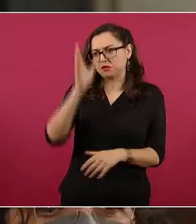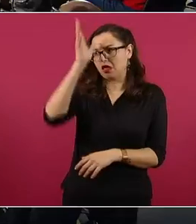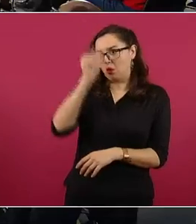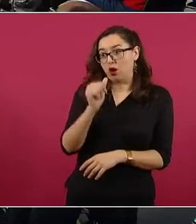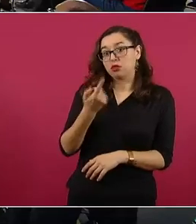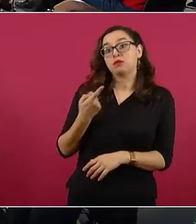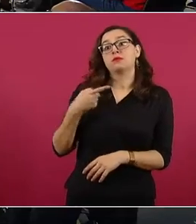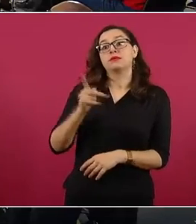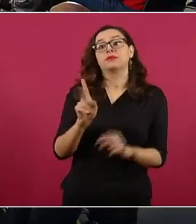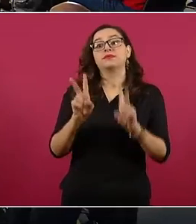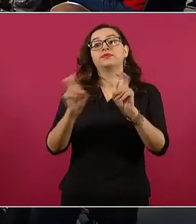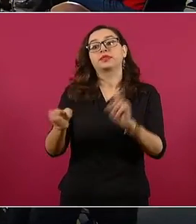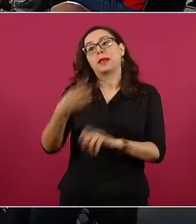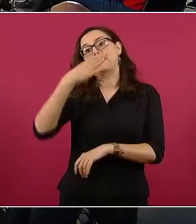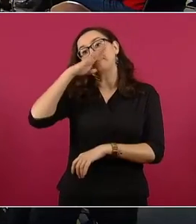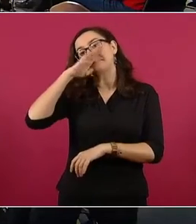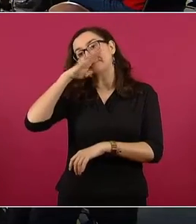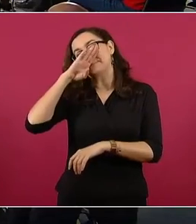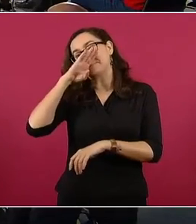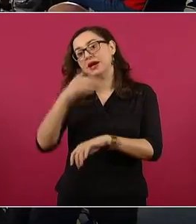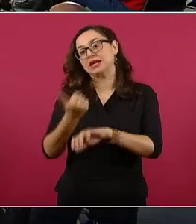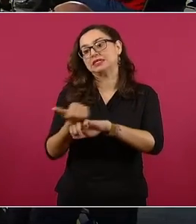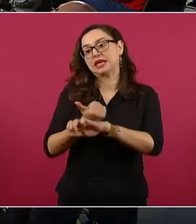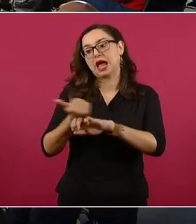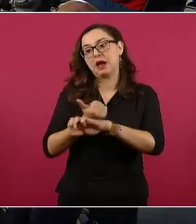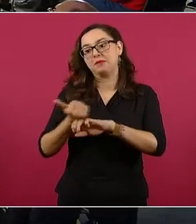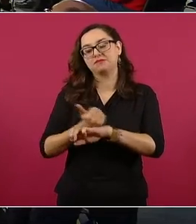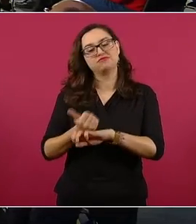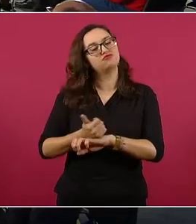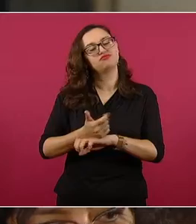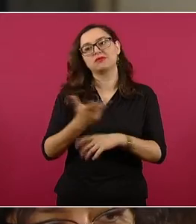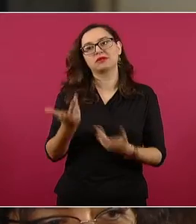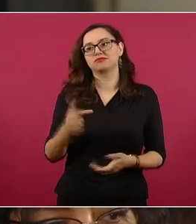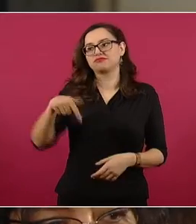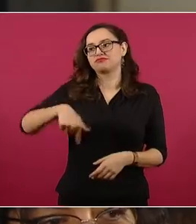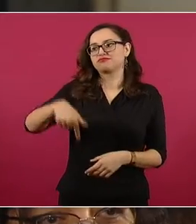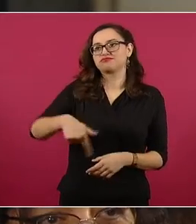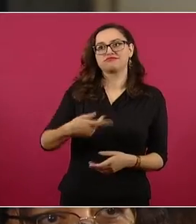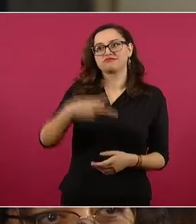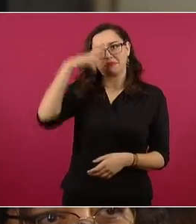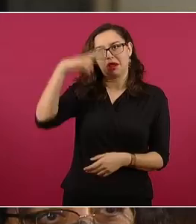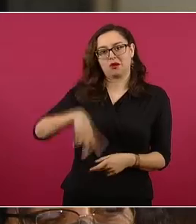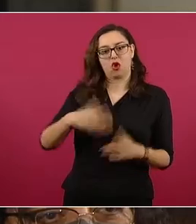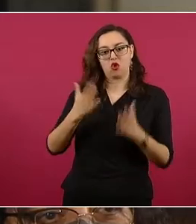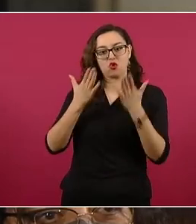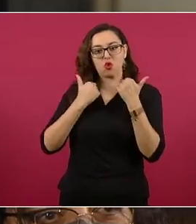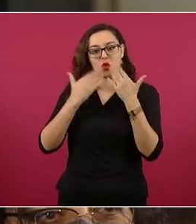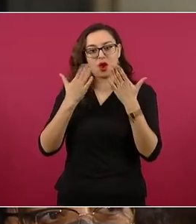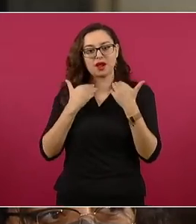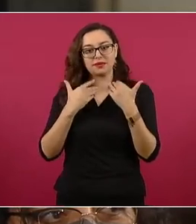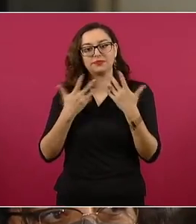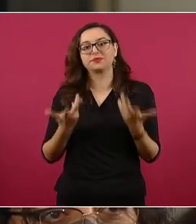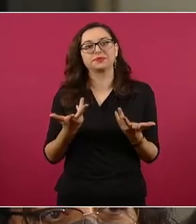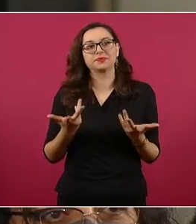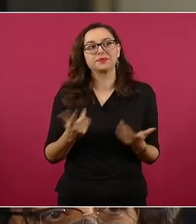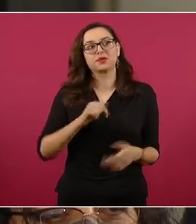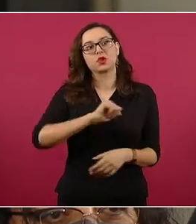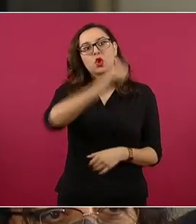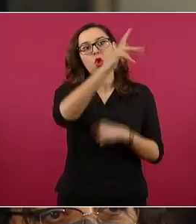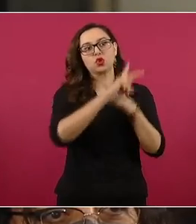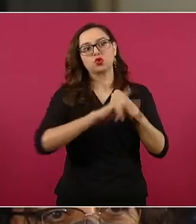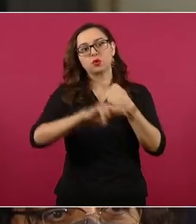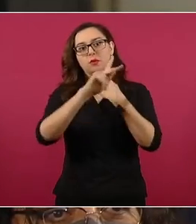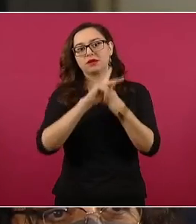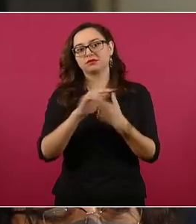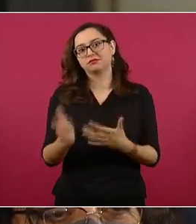exterior. El 73% del maíz amarillo que se consume en México, que sirve para los